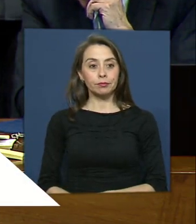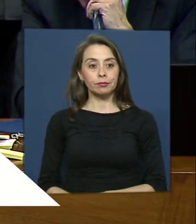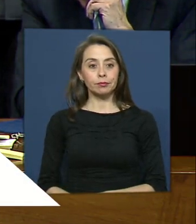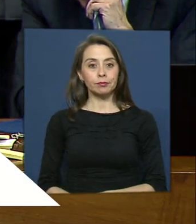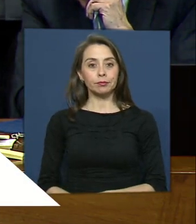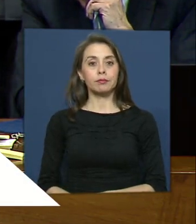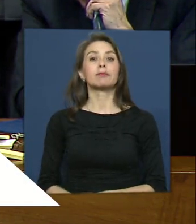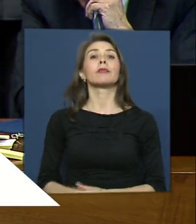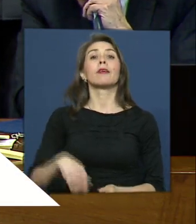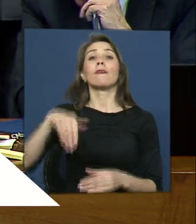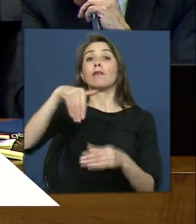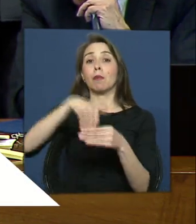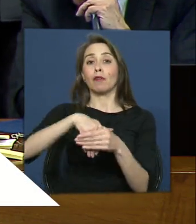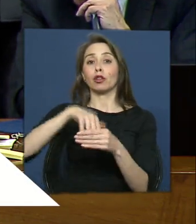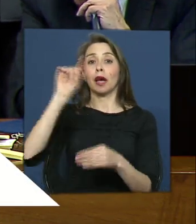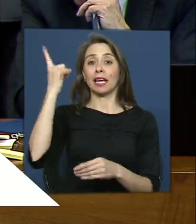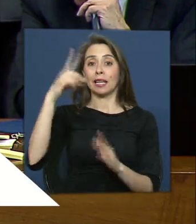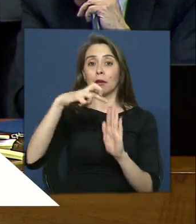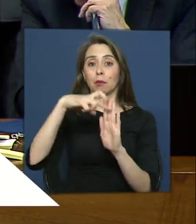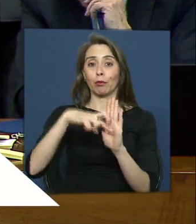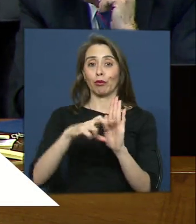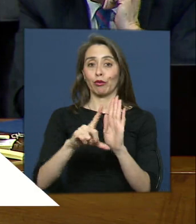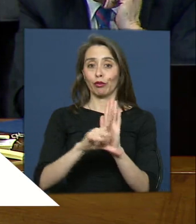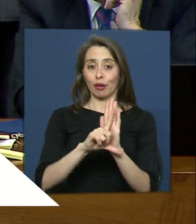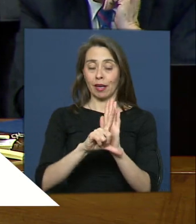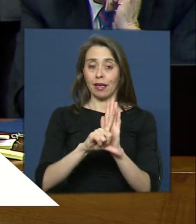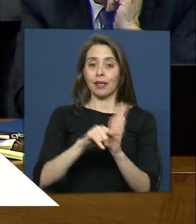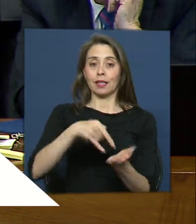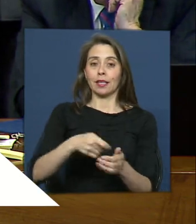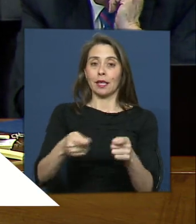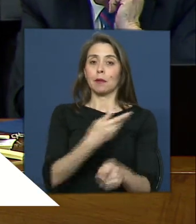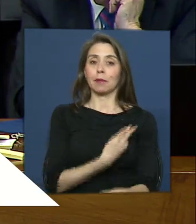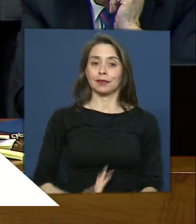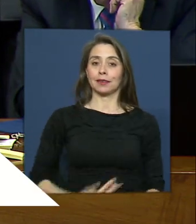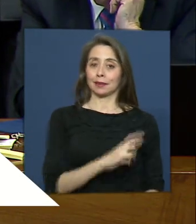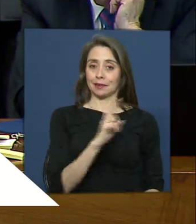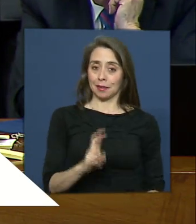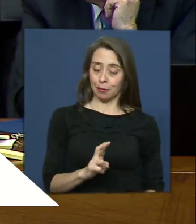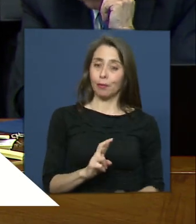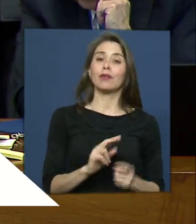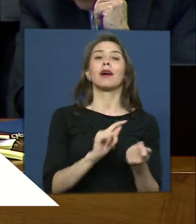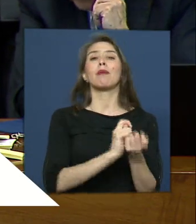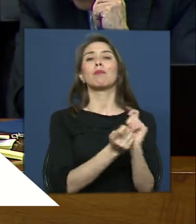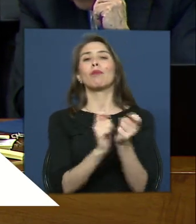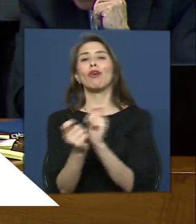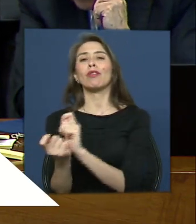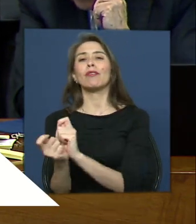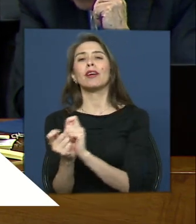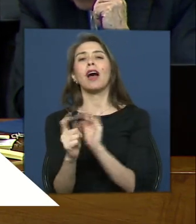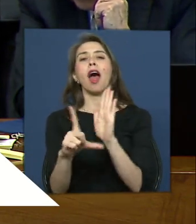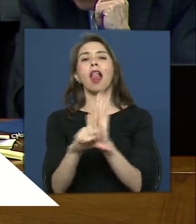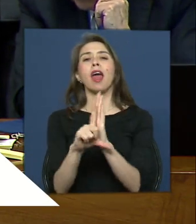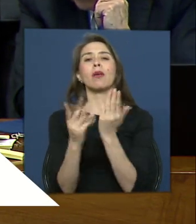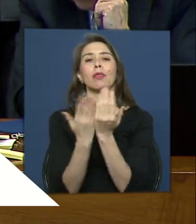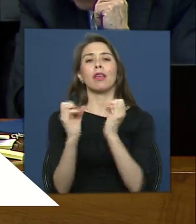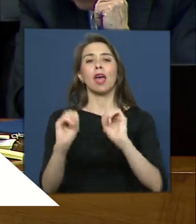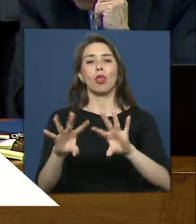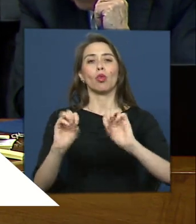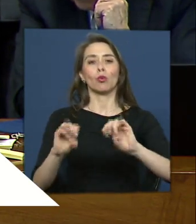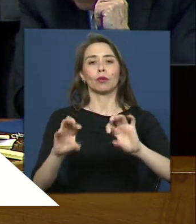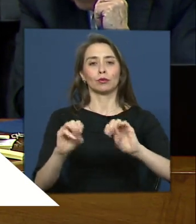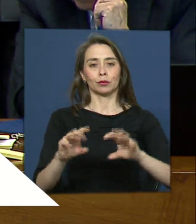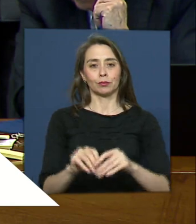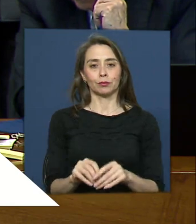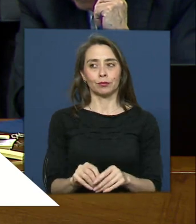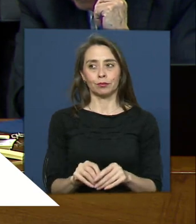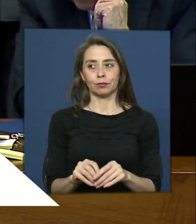En votación general, el proyecto de ley ha iniciado un mensaje que introduce diversas modificaciones a la normativa educacional.